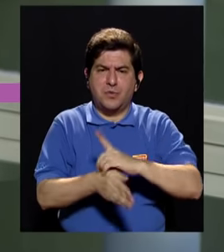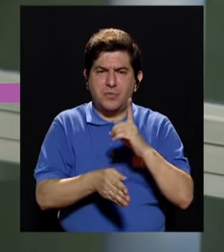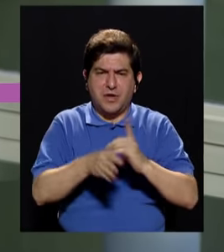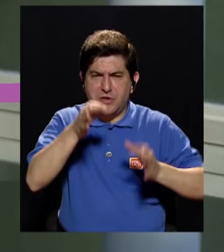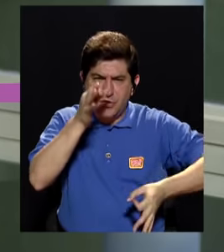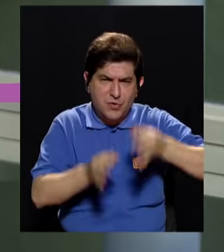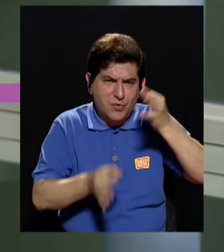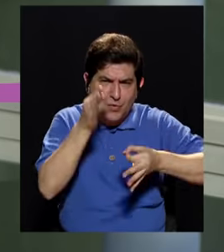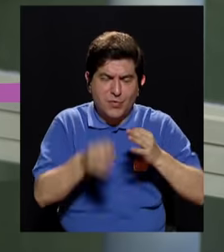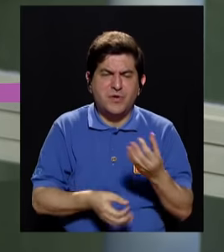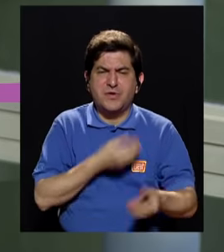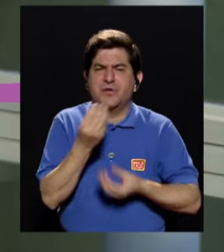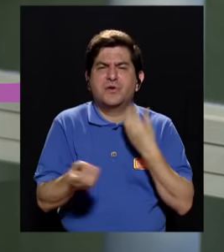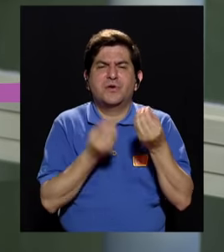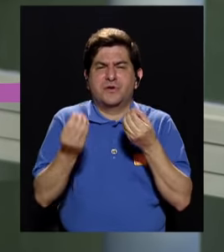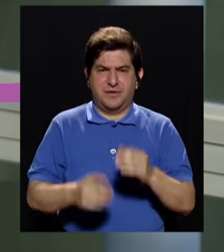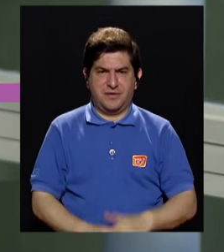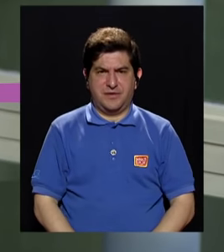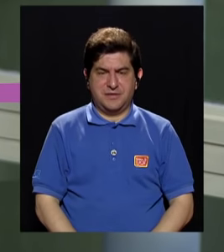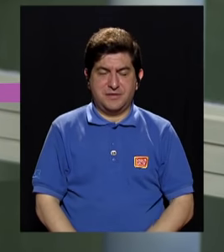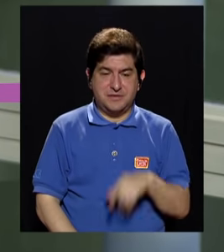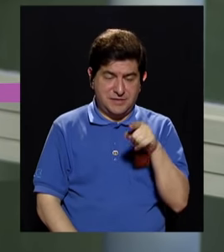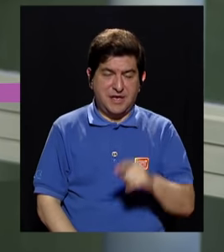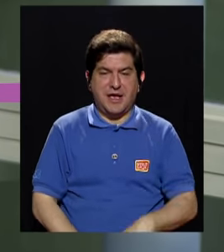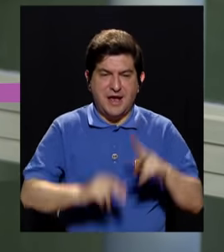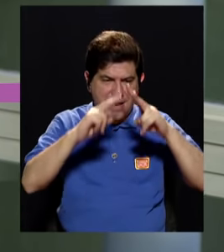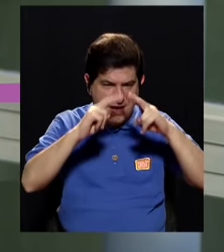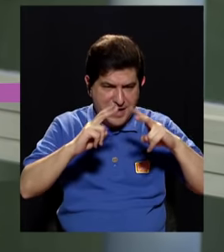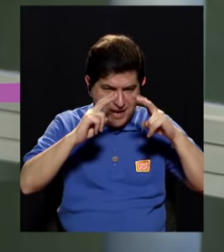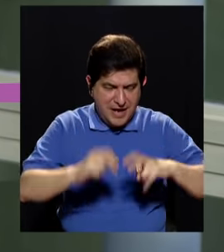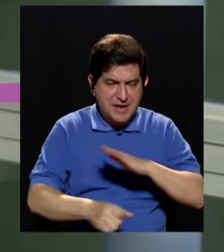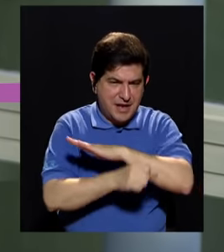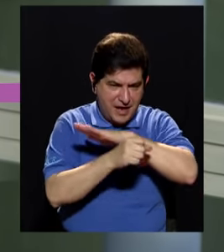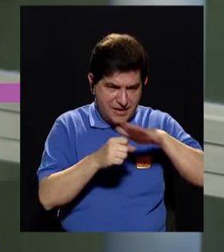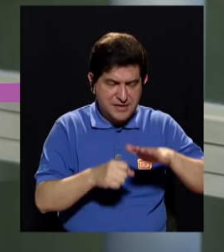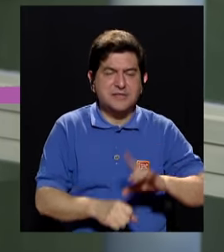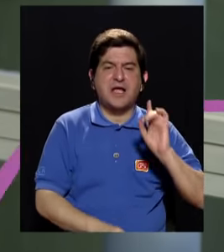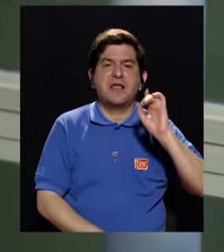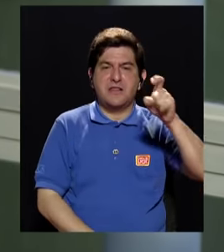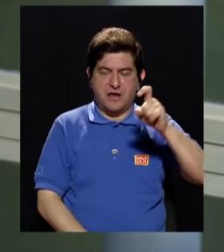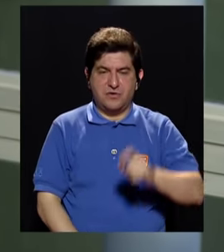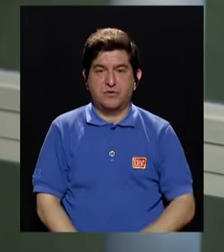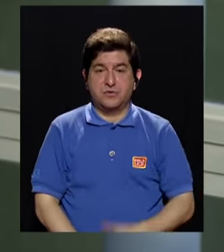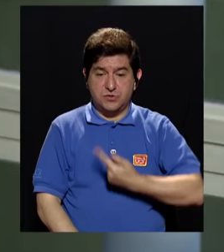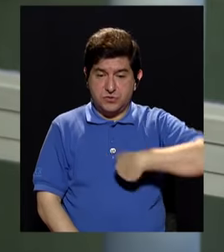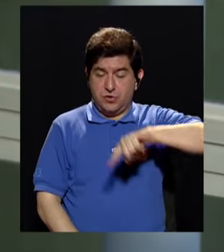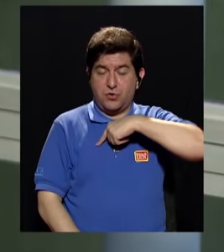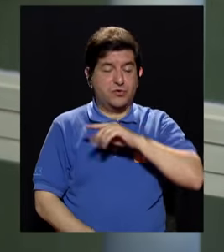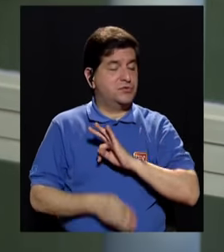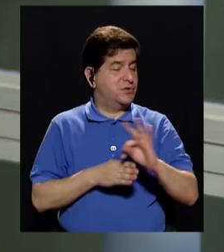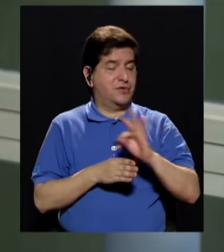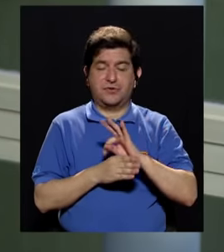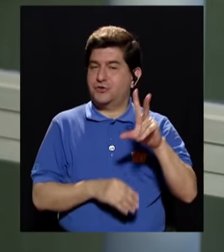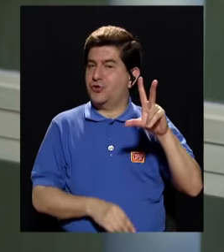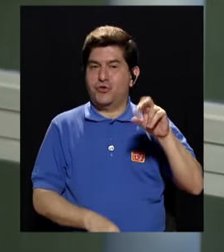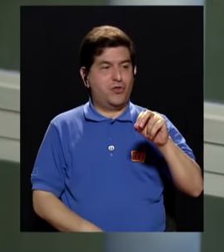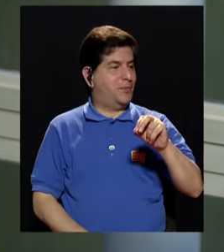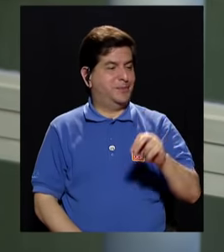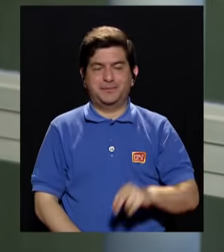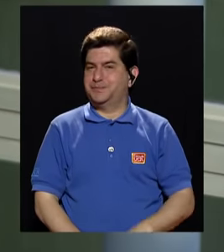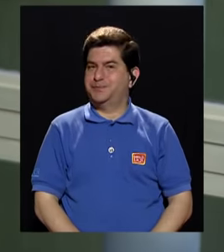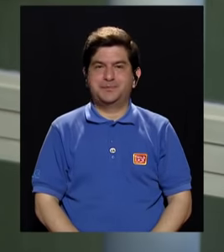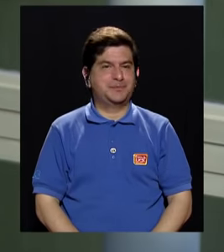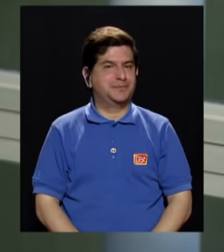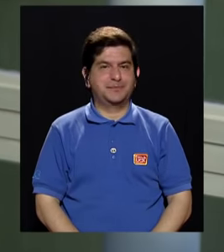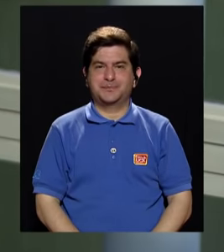forense básicamente lo que hace es semiología examen completo y diagnóstico nosotros no damos tratamiento